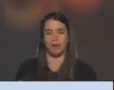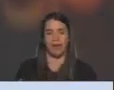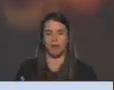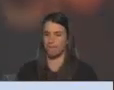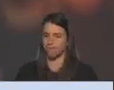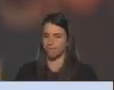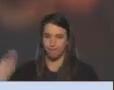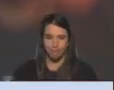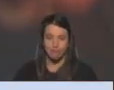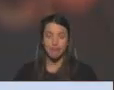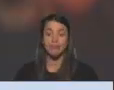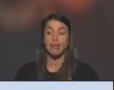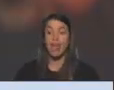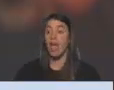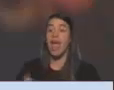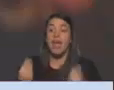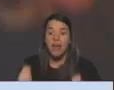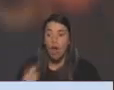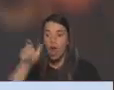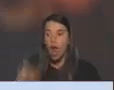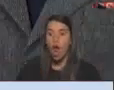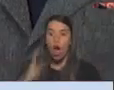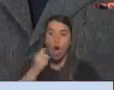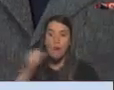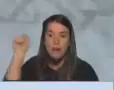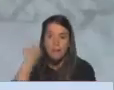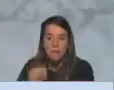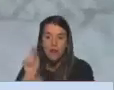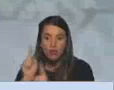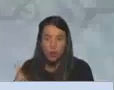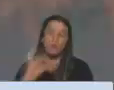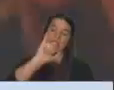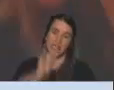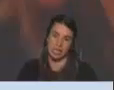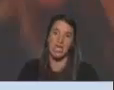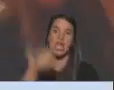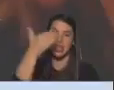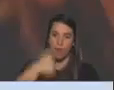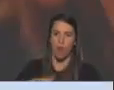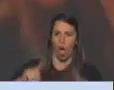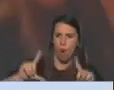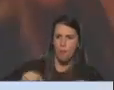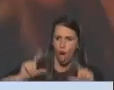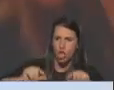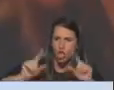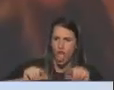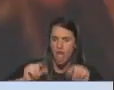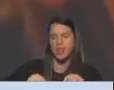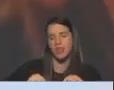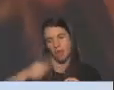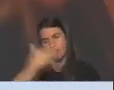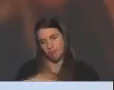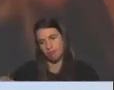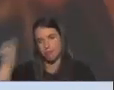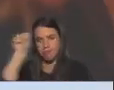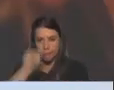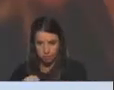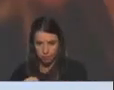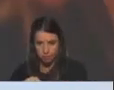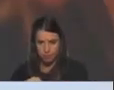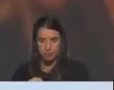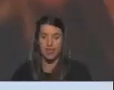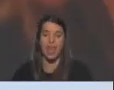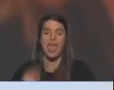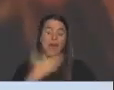después de las protestas y que llegue a los que medios no salga de comunicación. Nunca. Y Biden que lo invitó a este chico a que lo visite a la Casa Blanca.